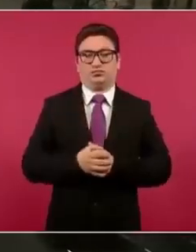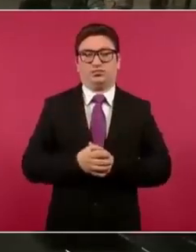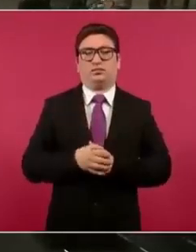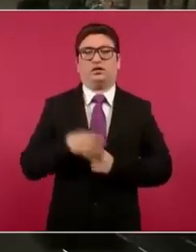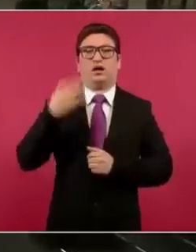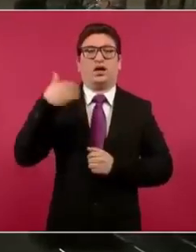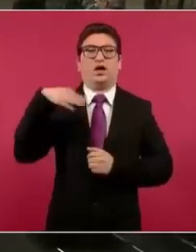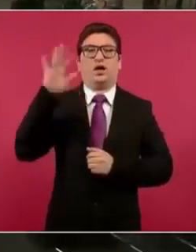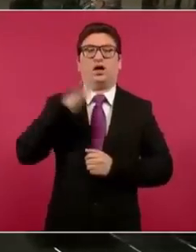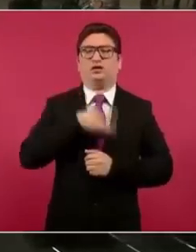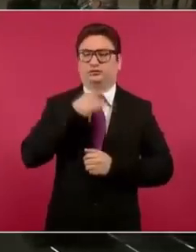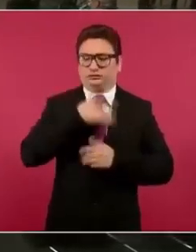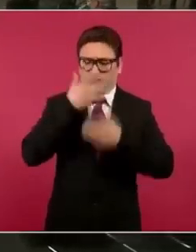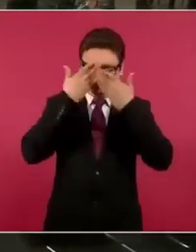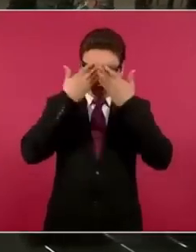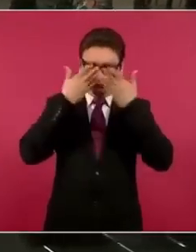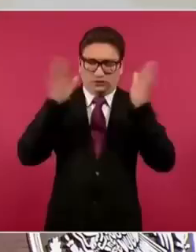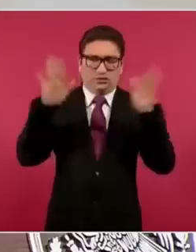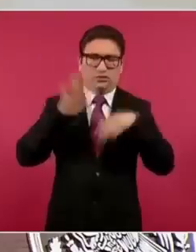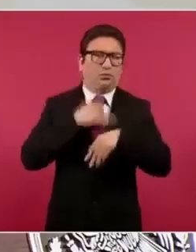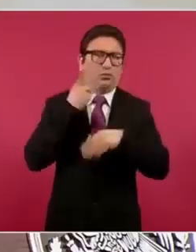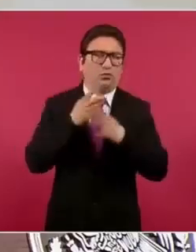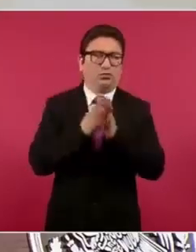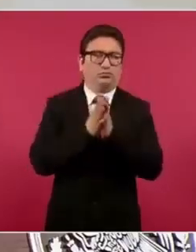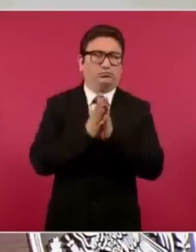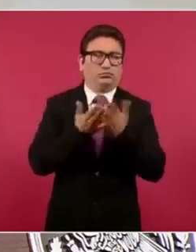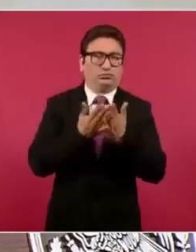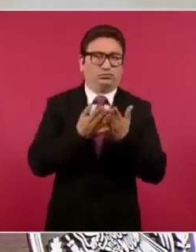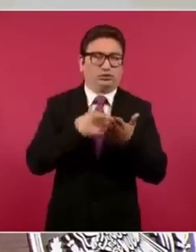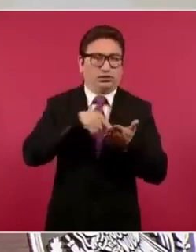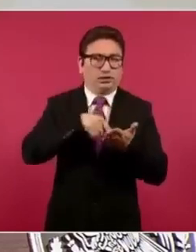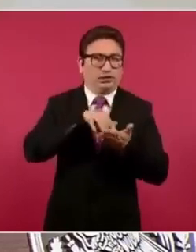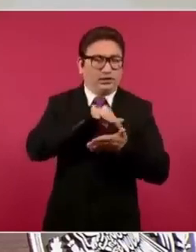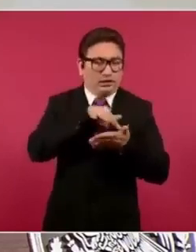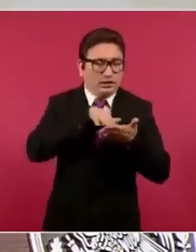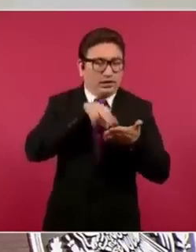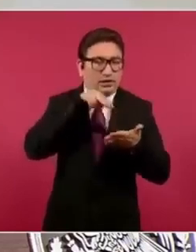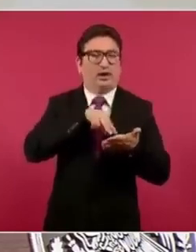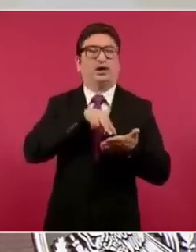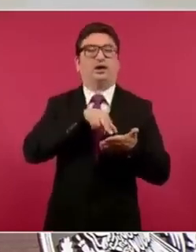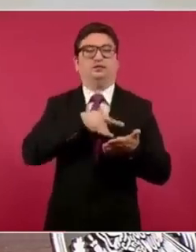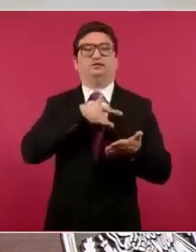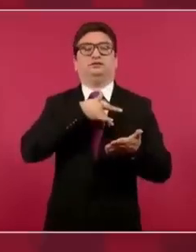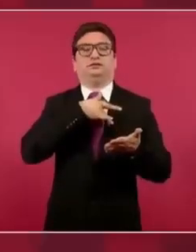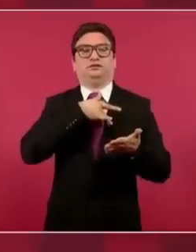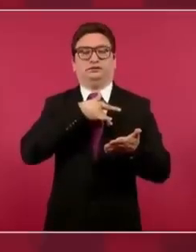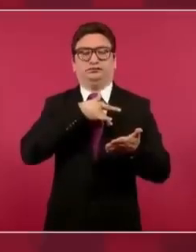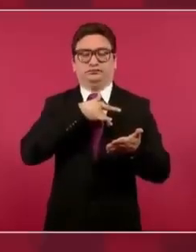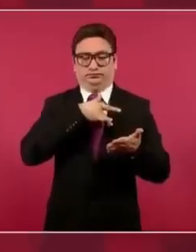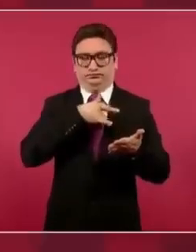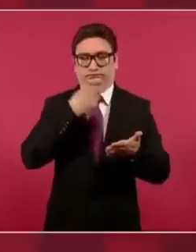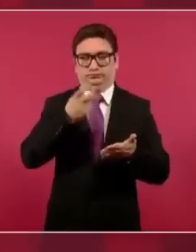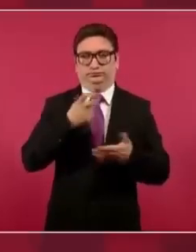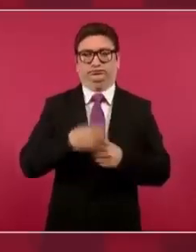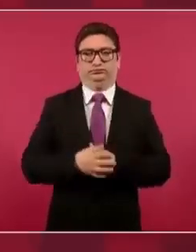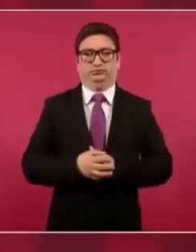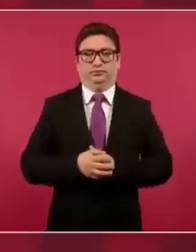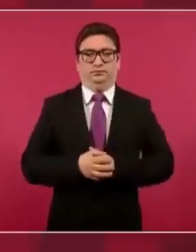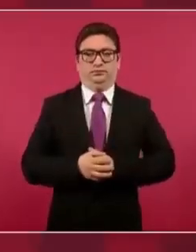haya tomado conciencia a partir de la lectura de un libro,